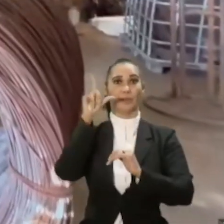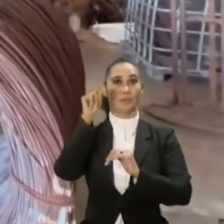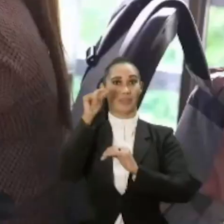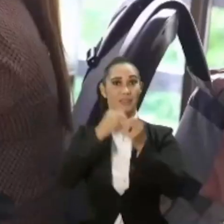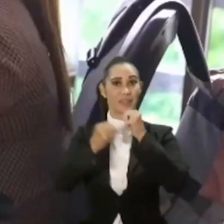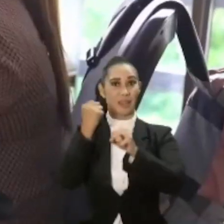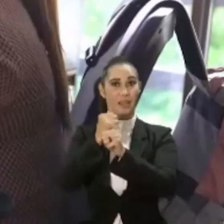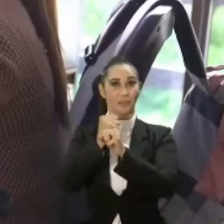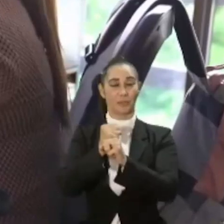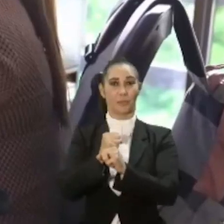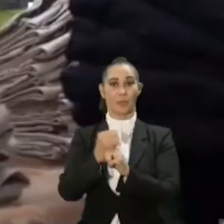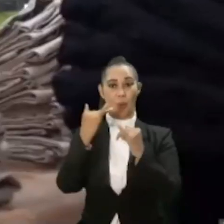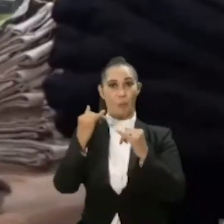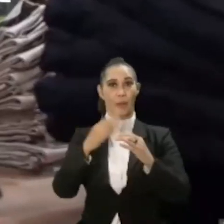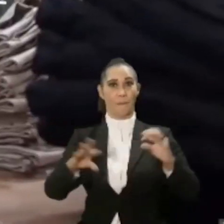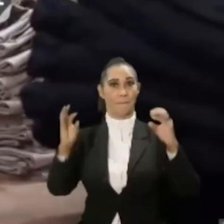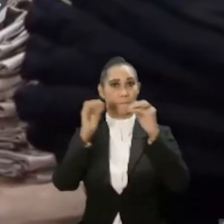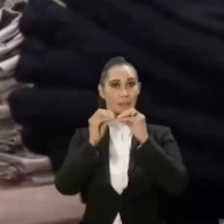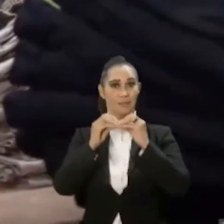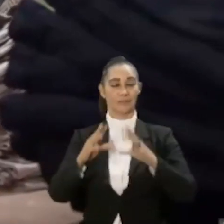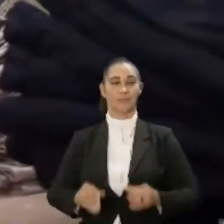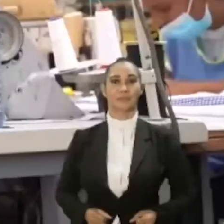años.